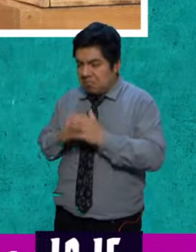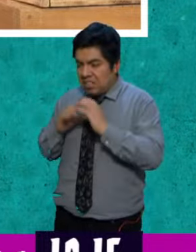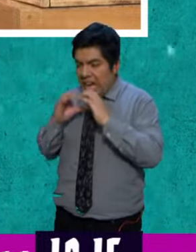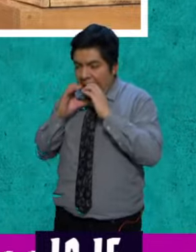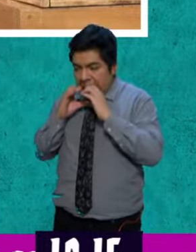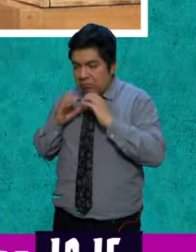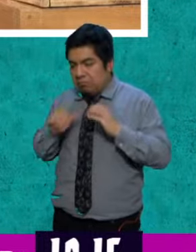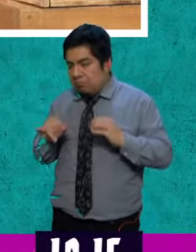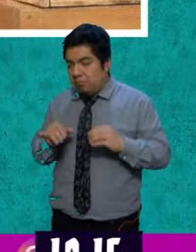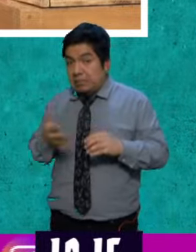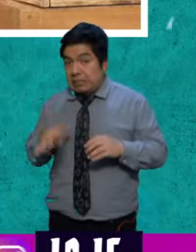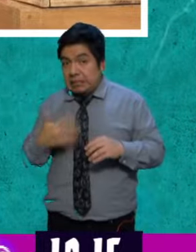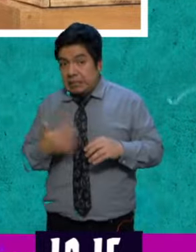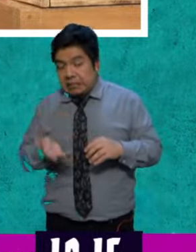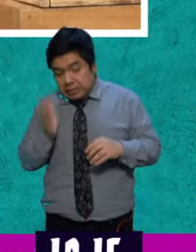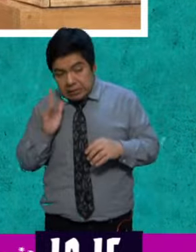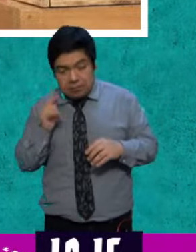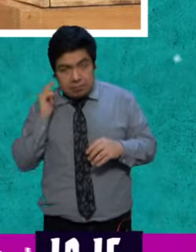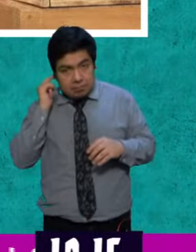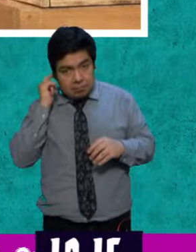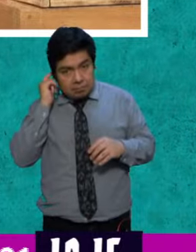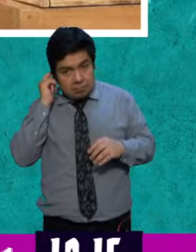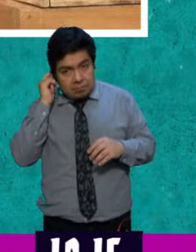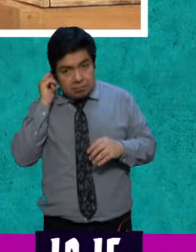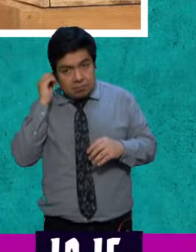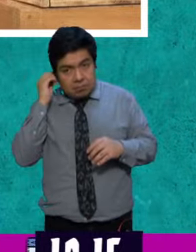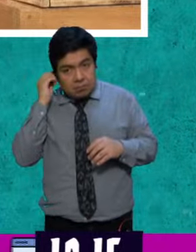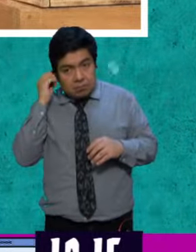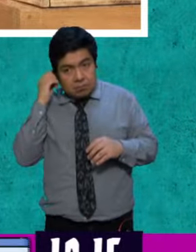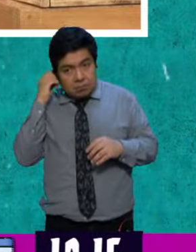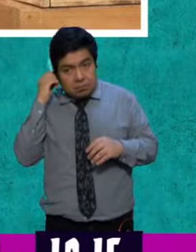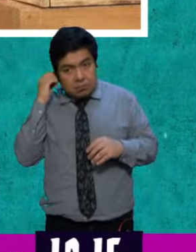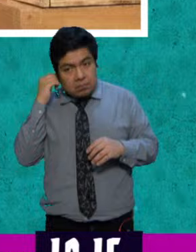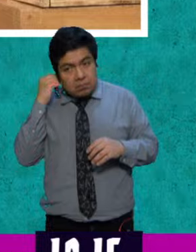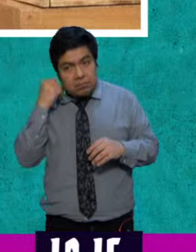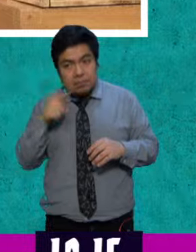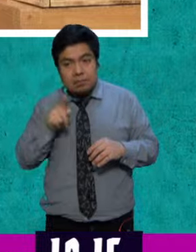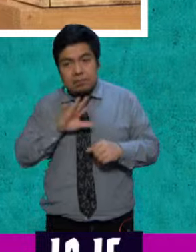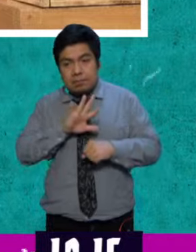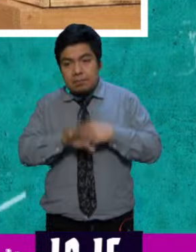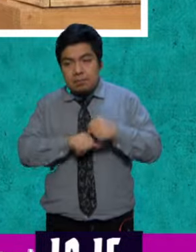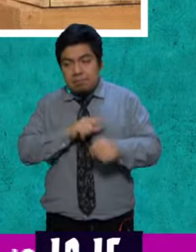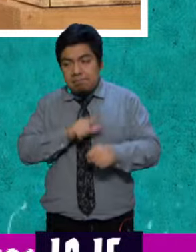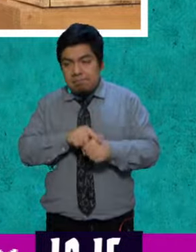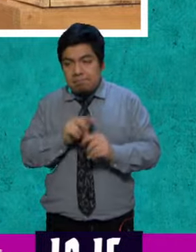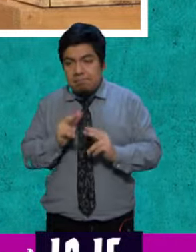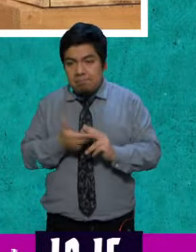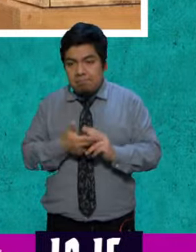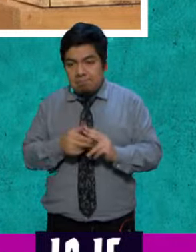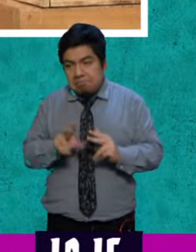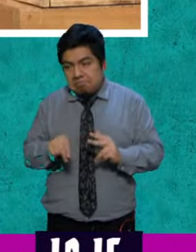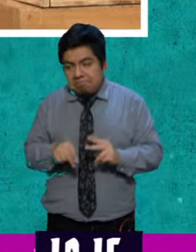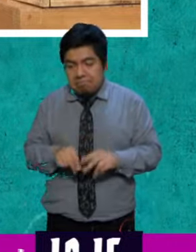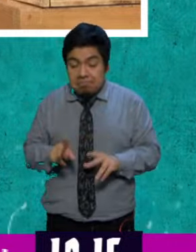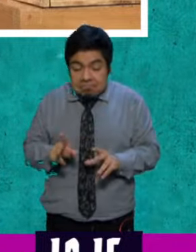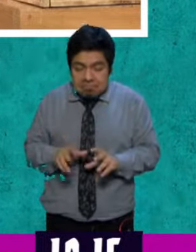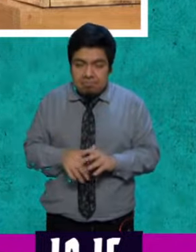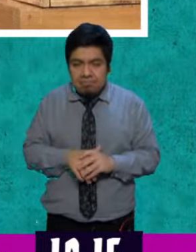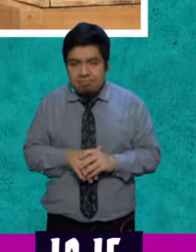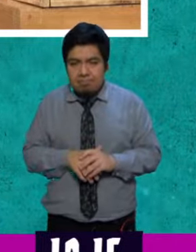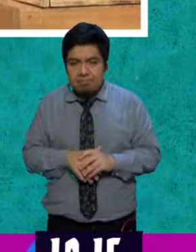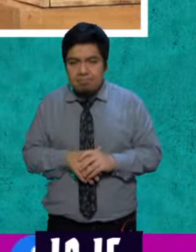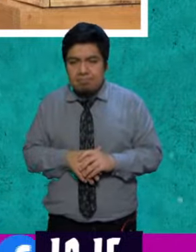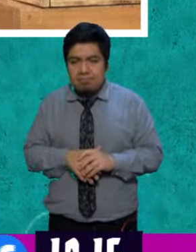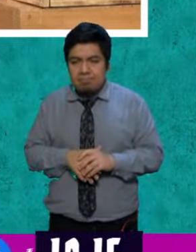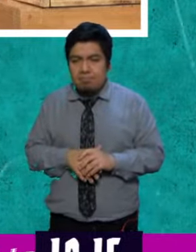imagínate. Y la pura chuletita. Pero no matas animales. Sí, no, y parece, estoy en evidencia